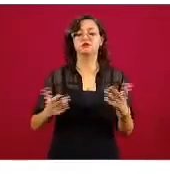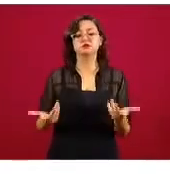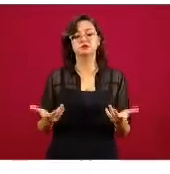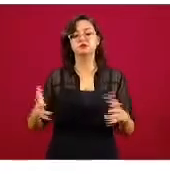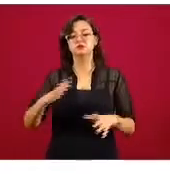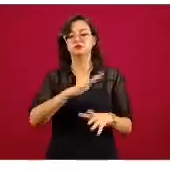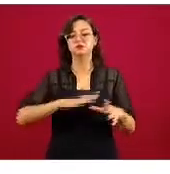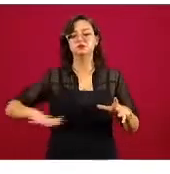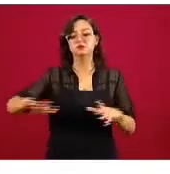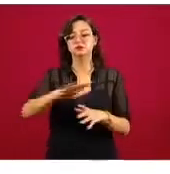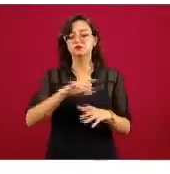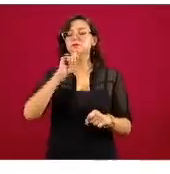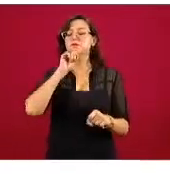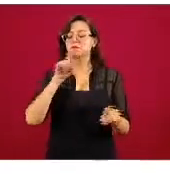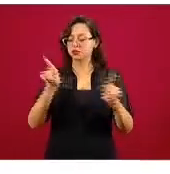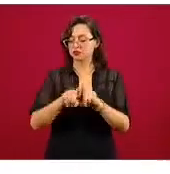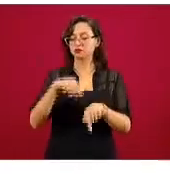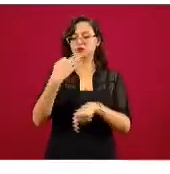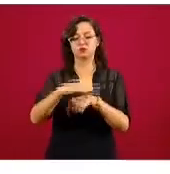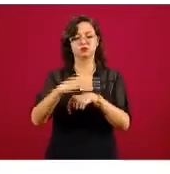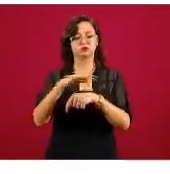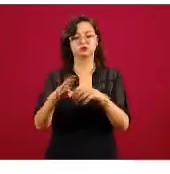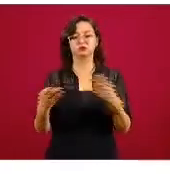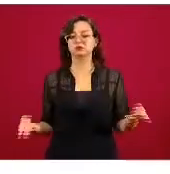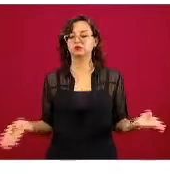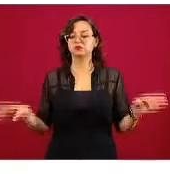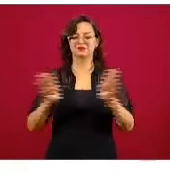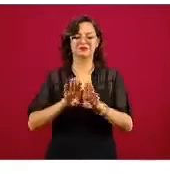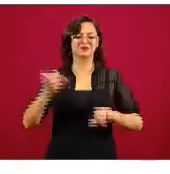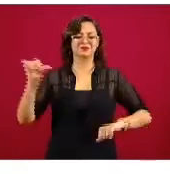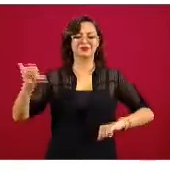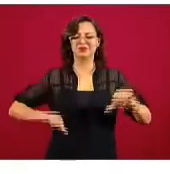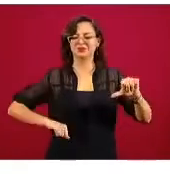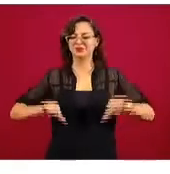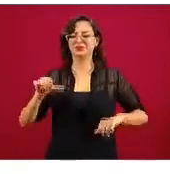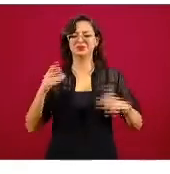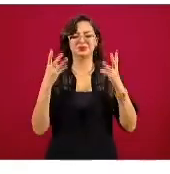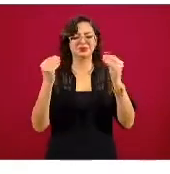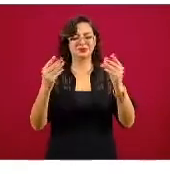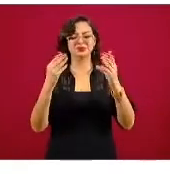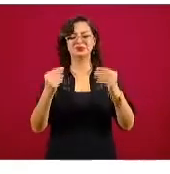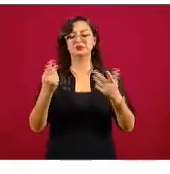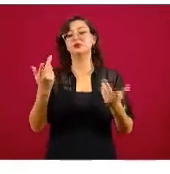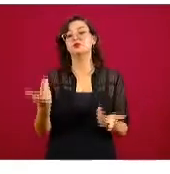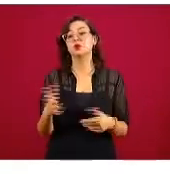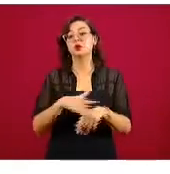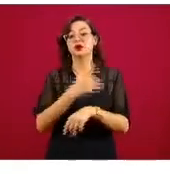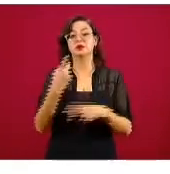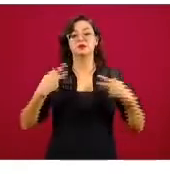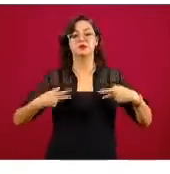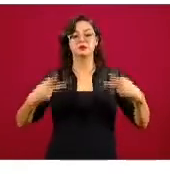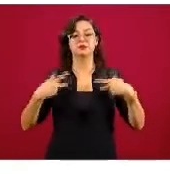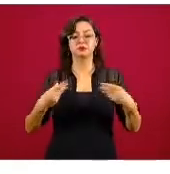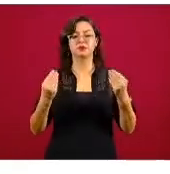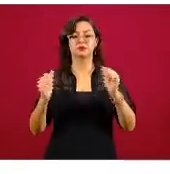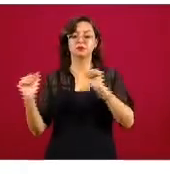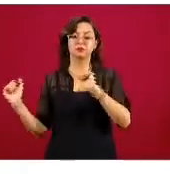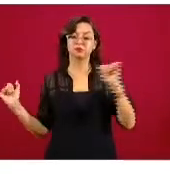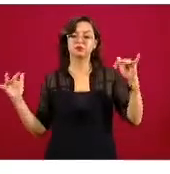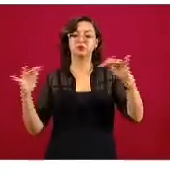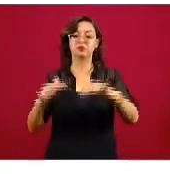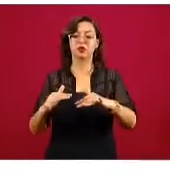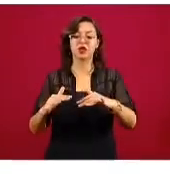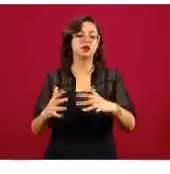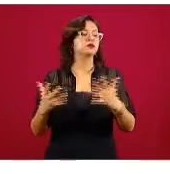suspendidas temporalmente y este es un conjunto amplio de actividades en donde hay congregación de personas y se puso un límite